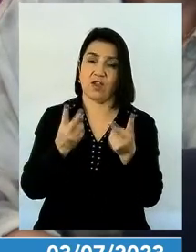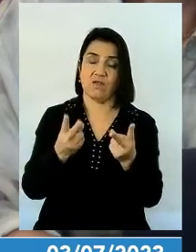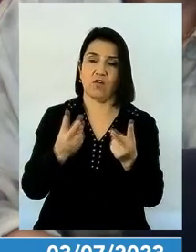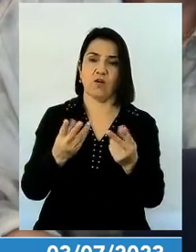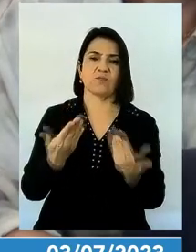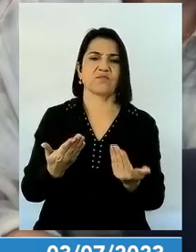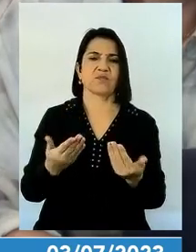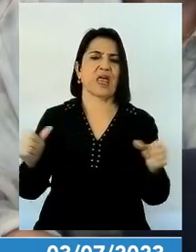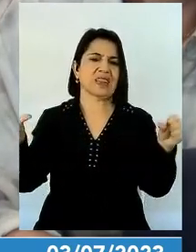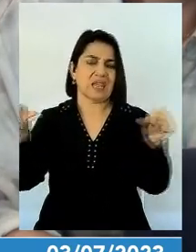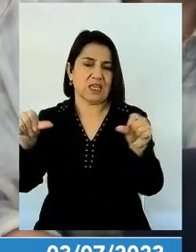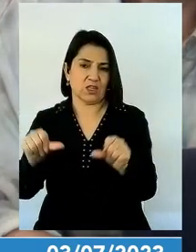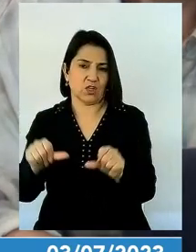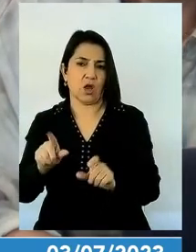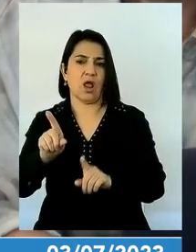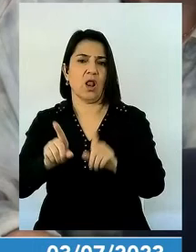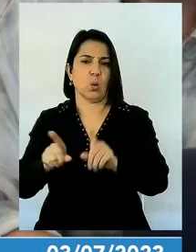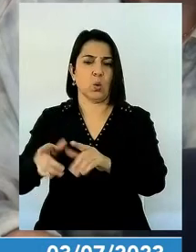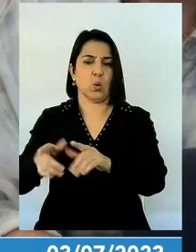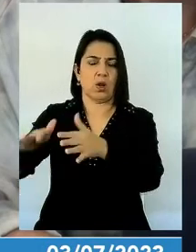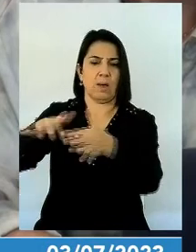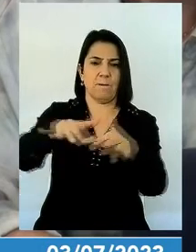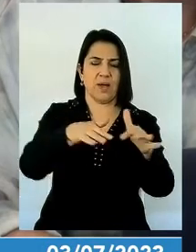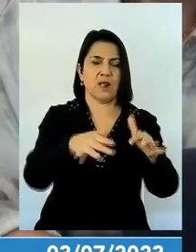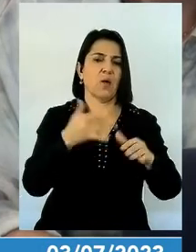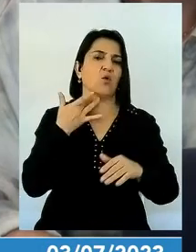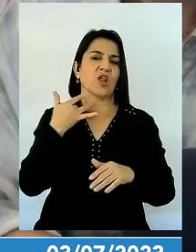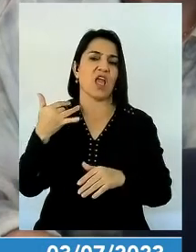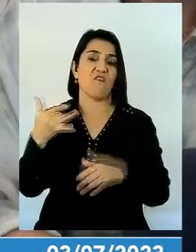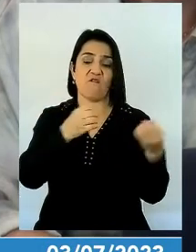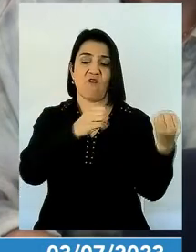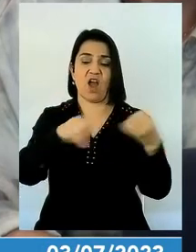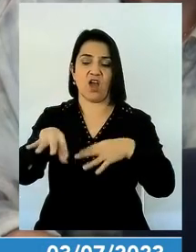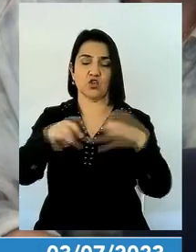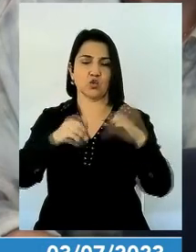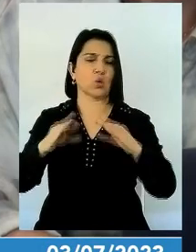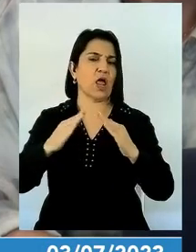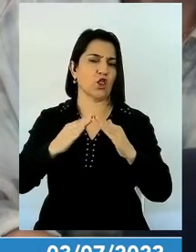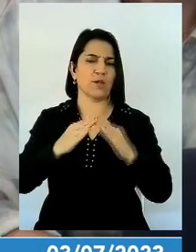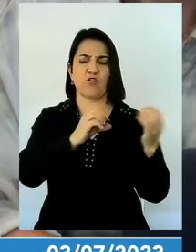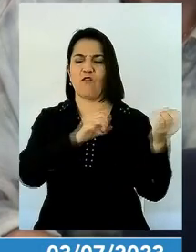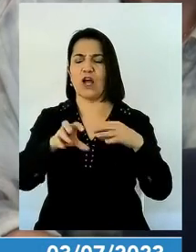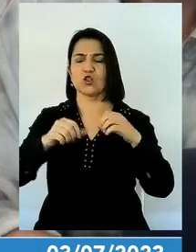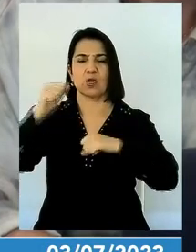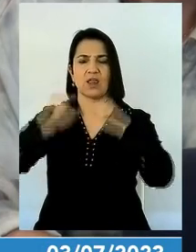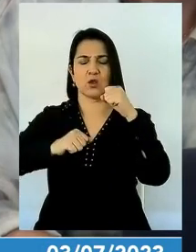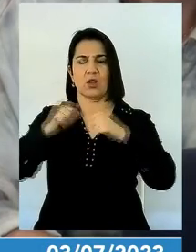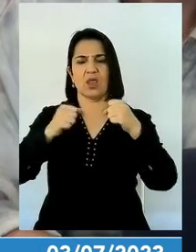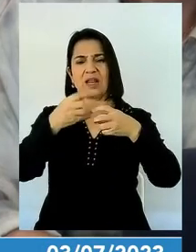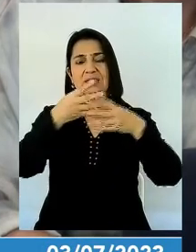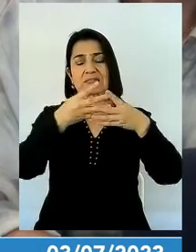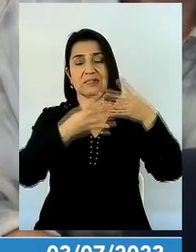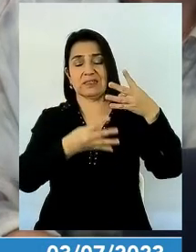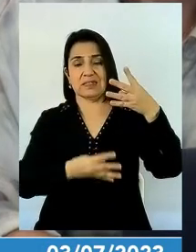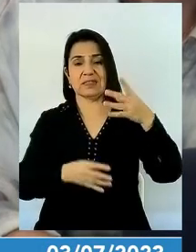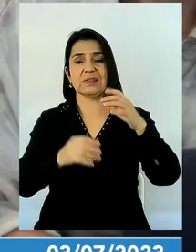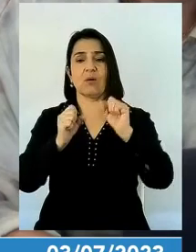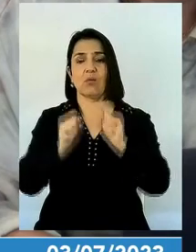con desechos domésticos e industriales, y así también puede haber una lista en donde se pueden mencionar muchas